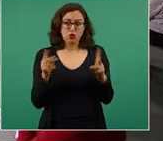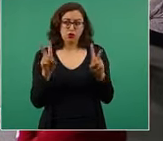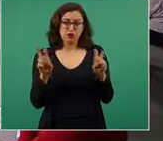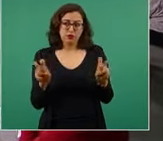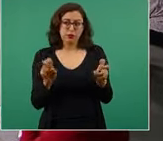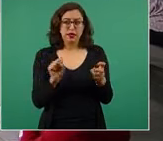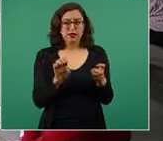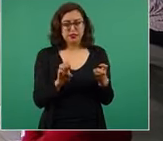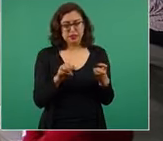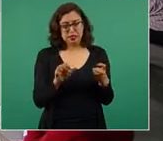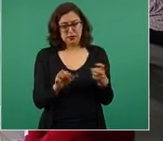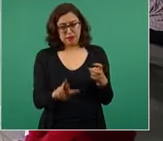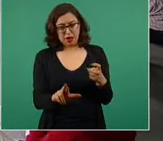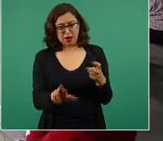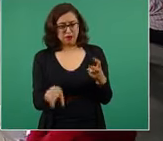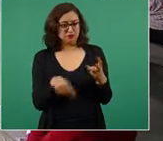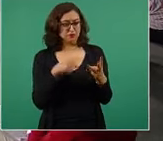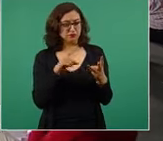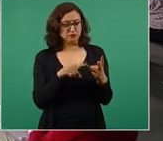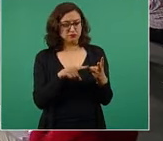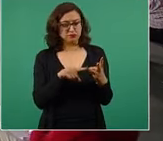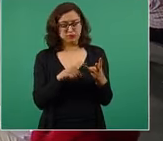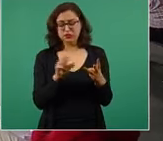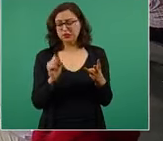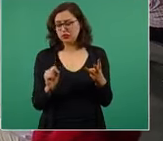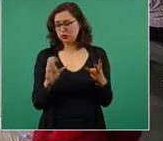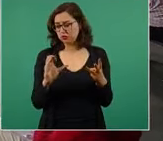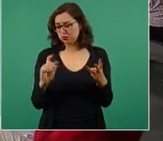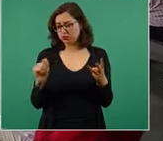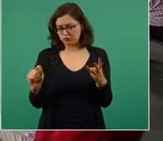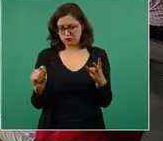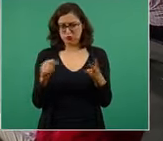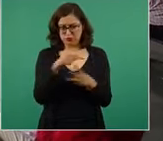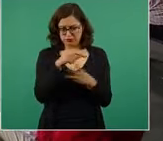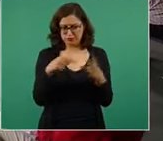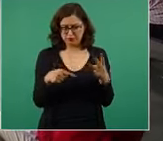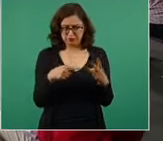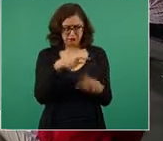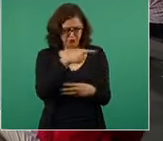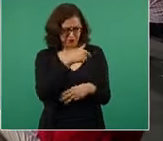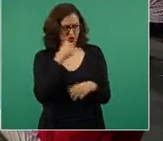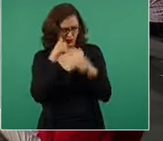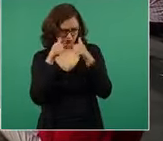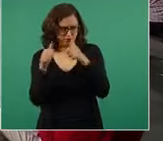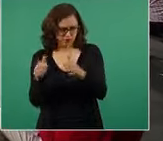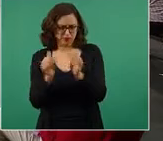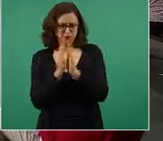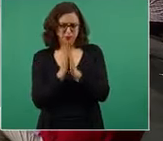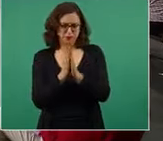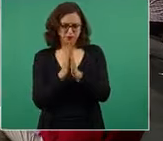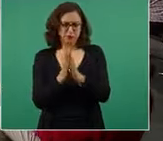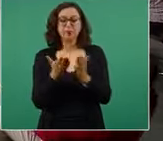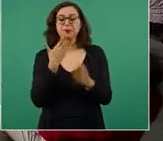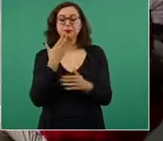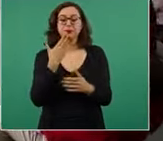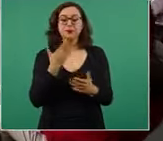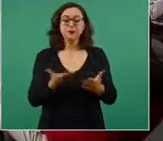y esto último que tiene que ver con la Secretaría de Comunicaciones y Transportes. Muy bien.